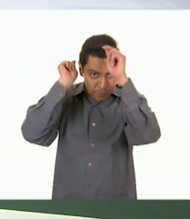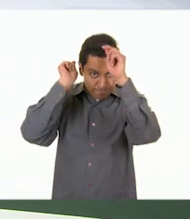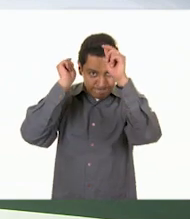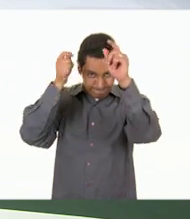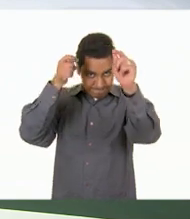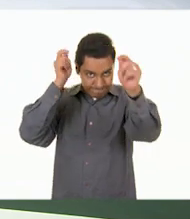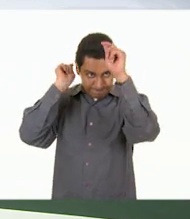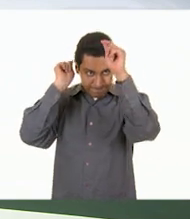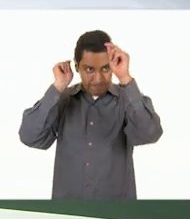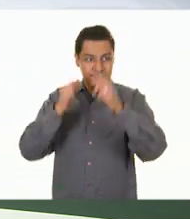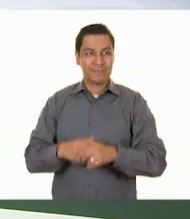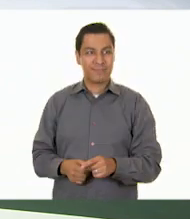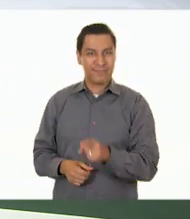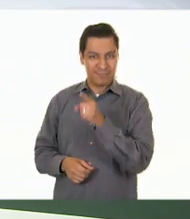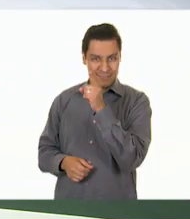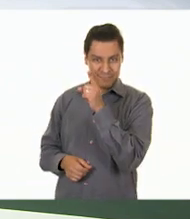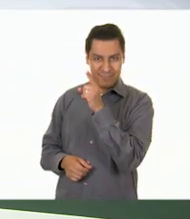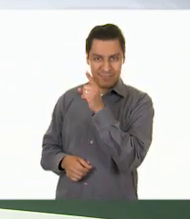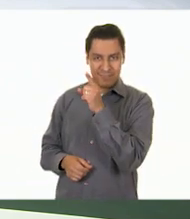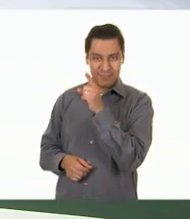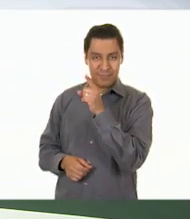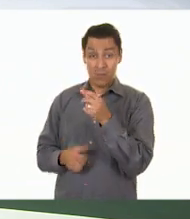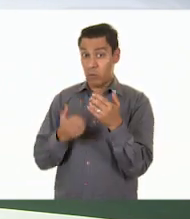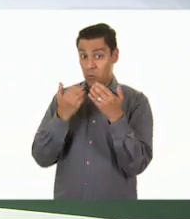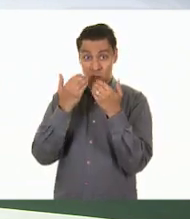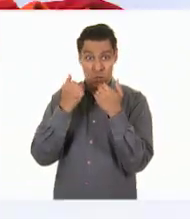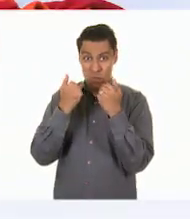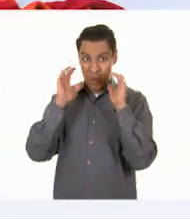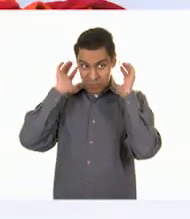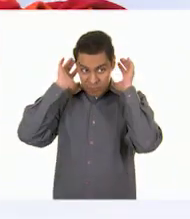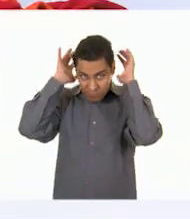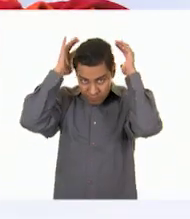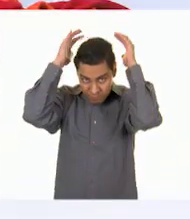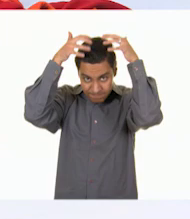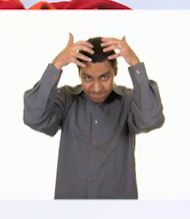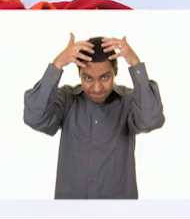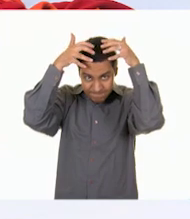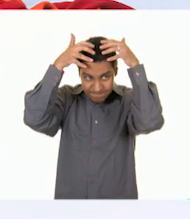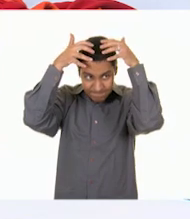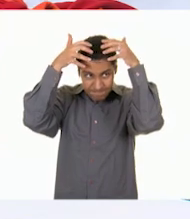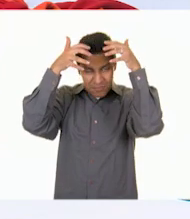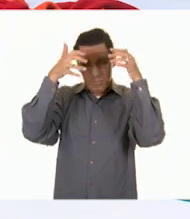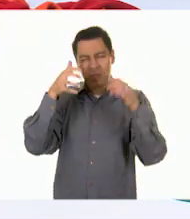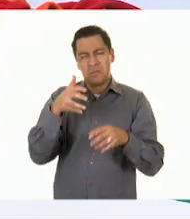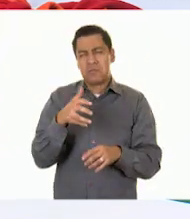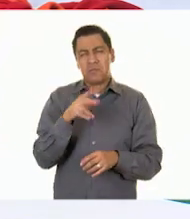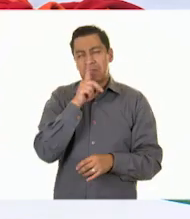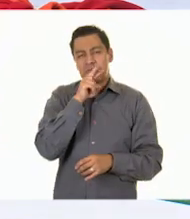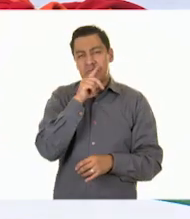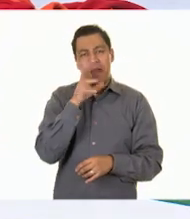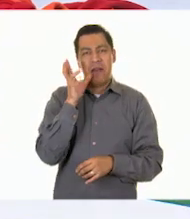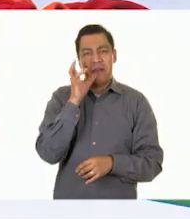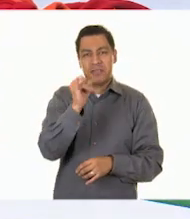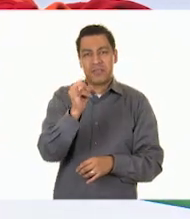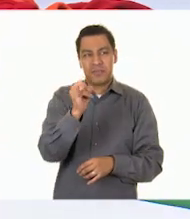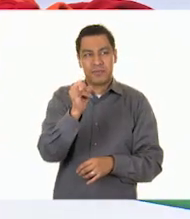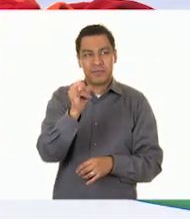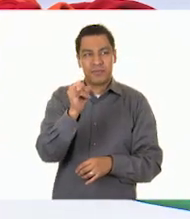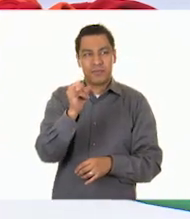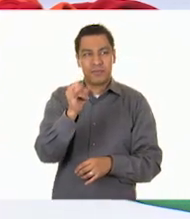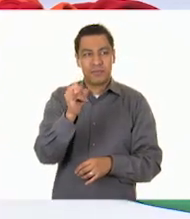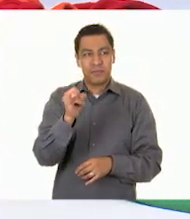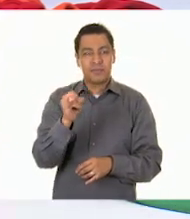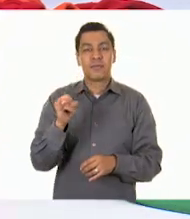cabeza si no tiene gorra tu ciudad era cuando te preocupes lo hacemos en cabeza no pasa nada si tiene